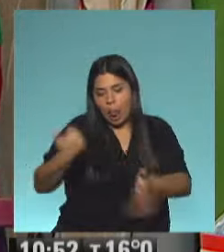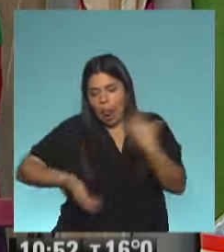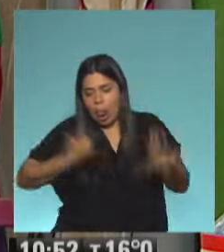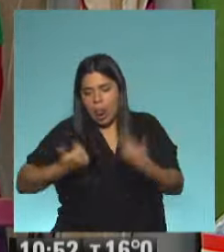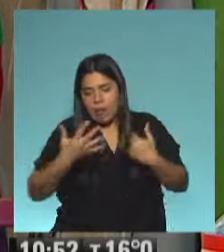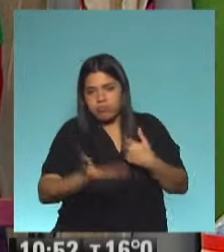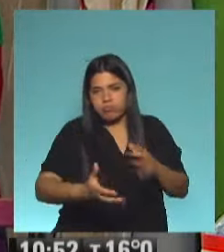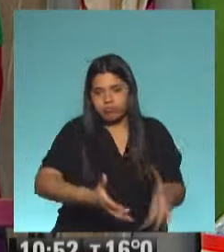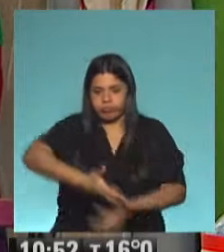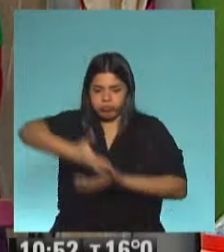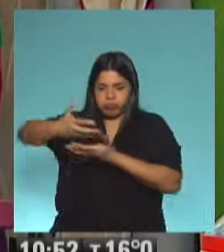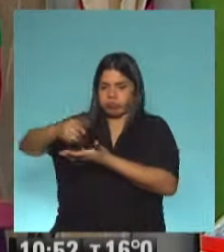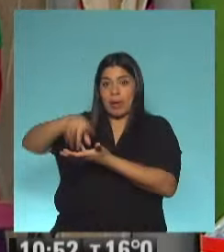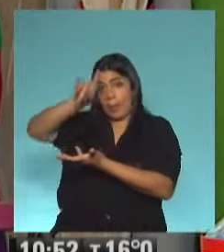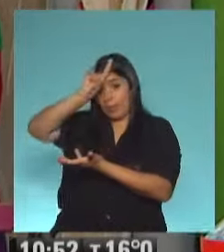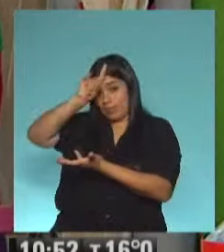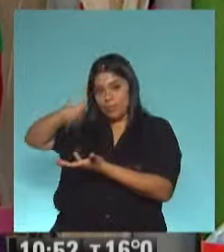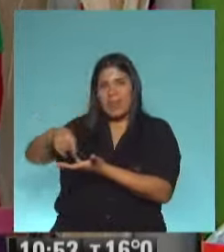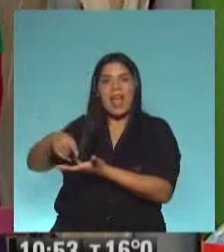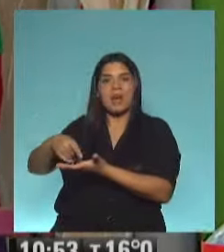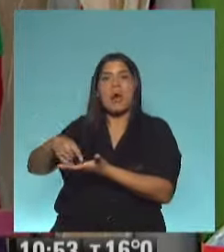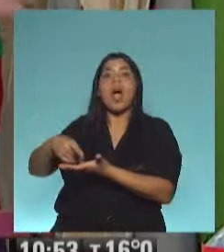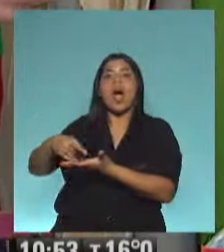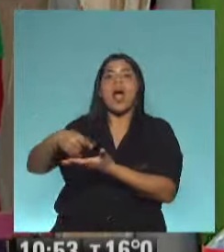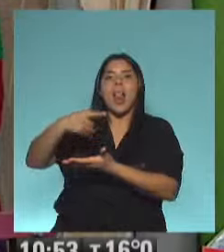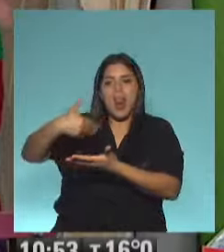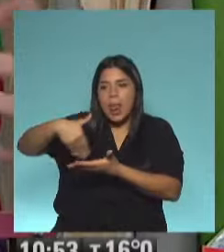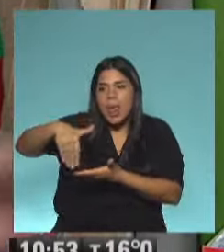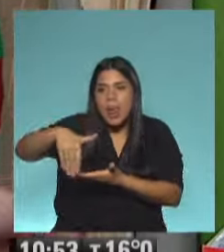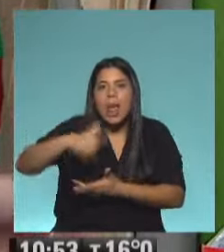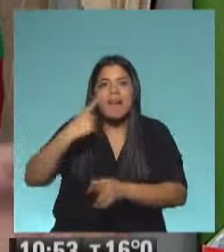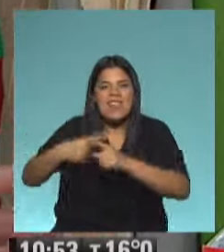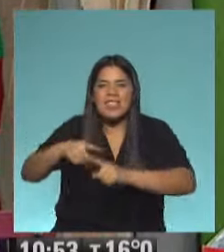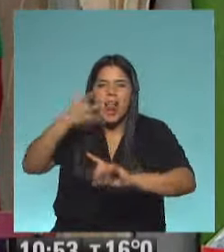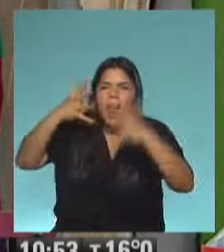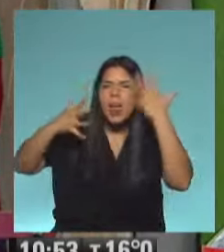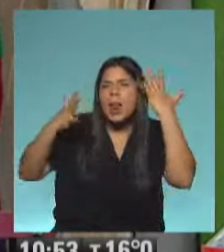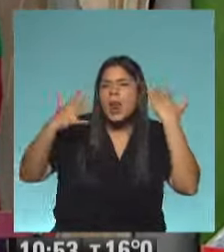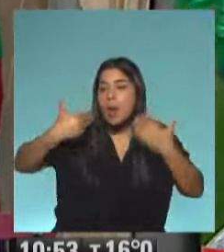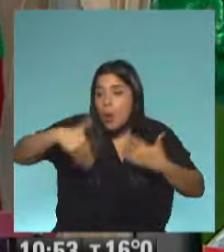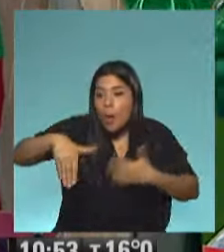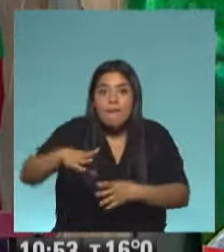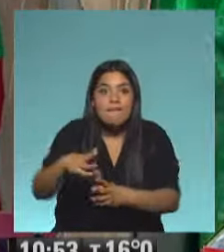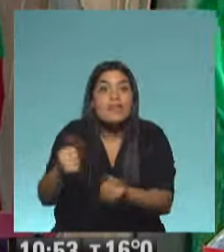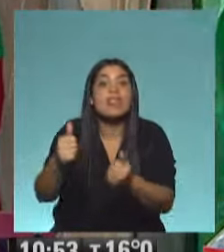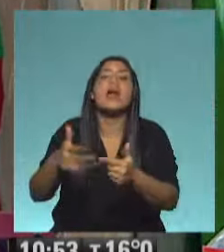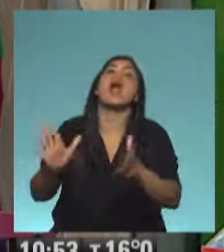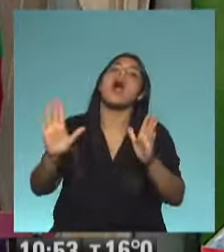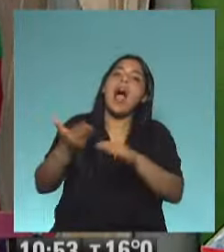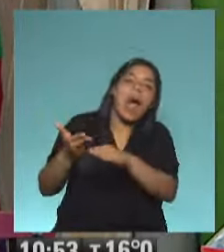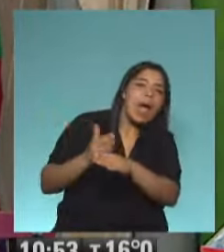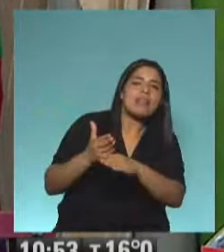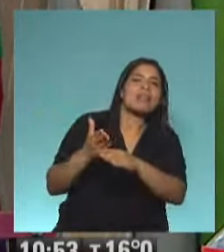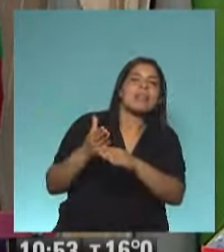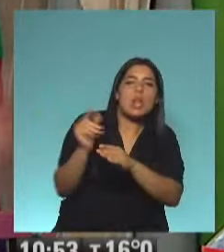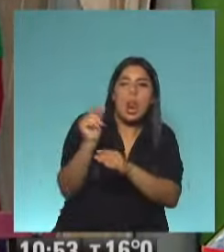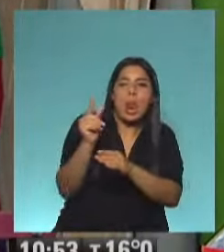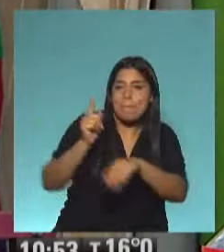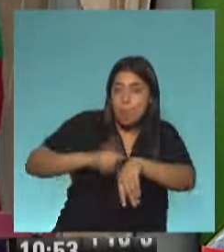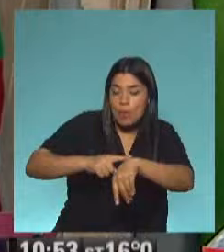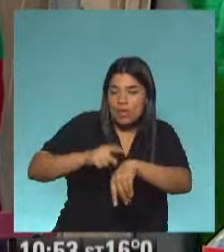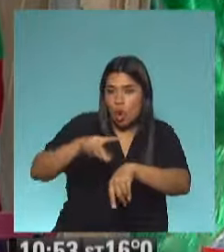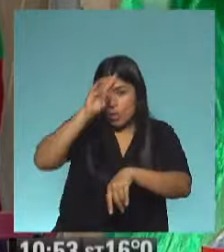Y cuando termina el carnaval, se quema para que vuelva al año que viene. Así es, todo en la hermosa provincia de Jujuy, con sus colores, con los cerros de los siete colores,